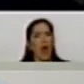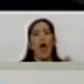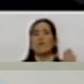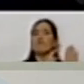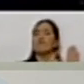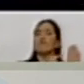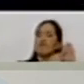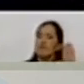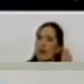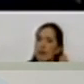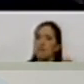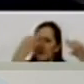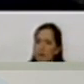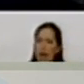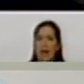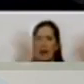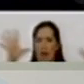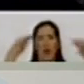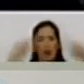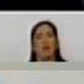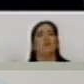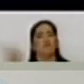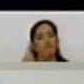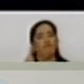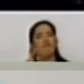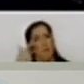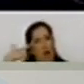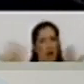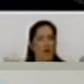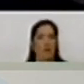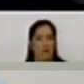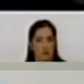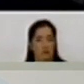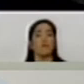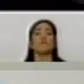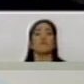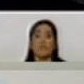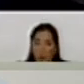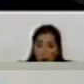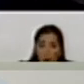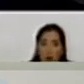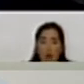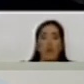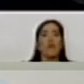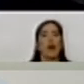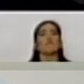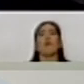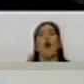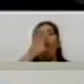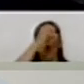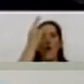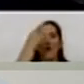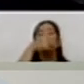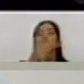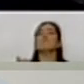que para todo el mundo sirvan para salir adelante. Esto lo que quiero decir es que a partir de ahora es una resolución de las Naciones Unidas, como